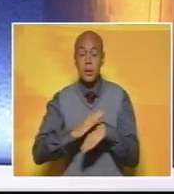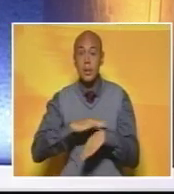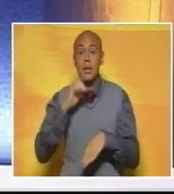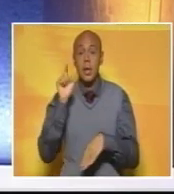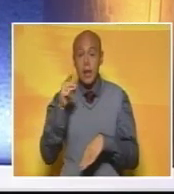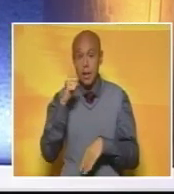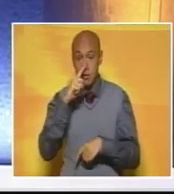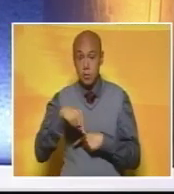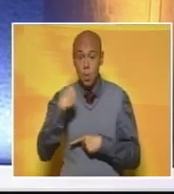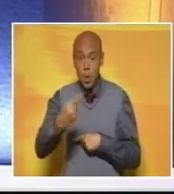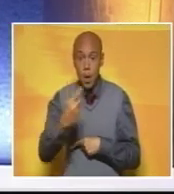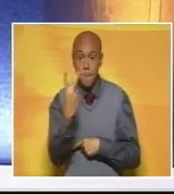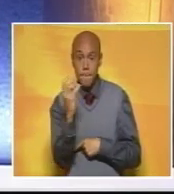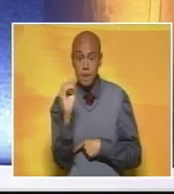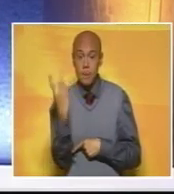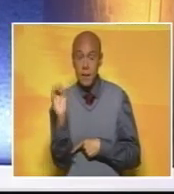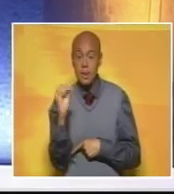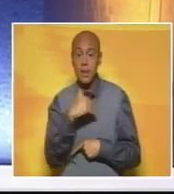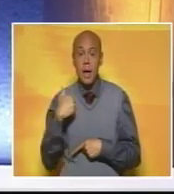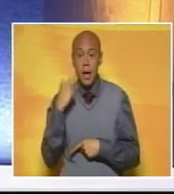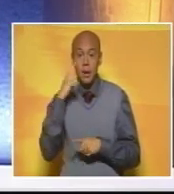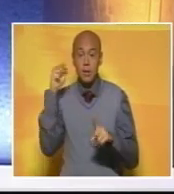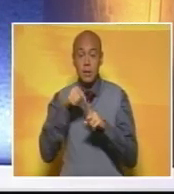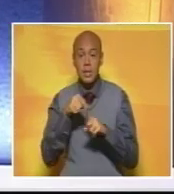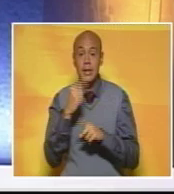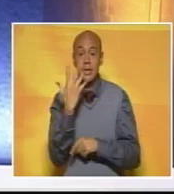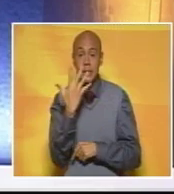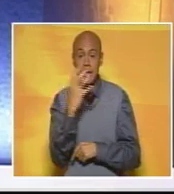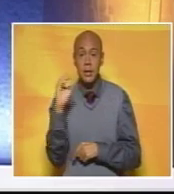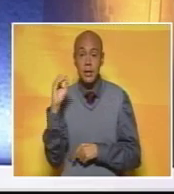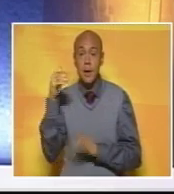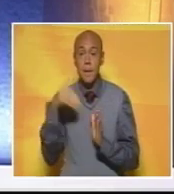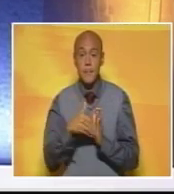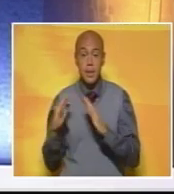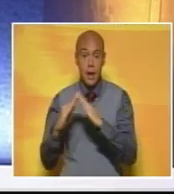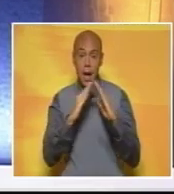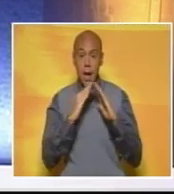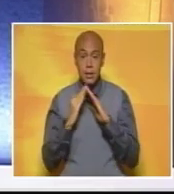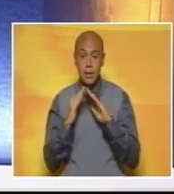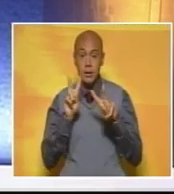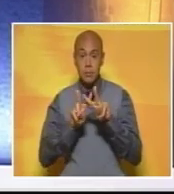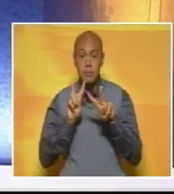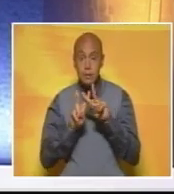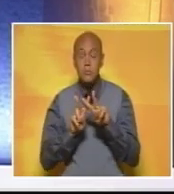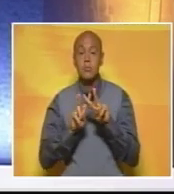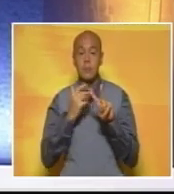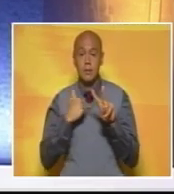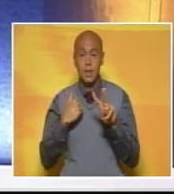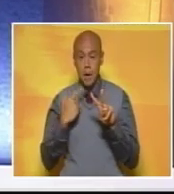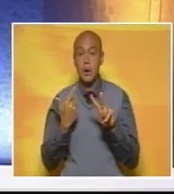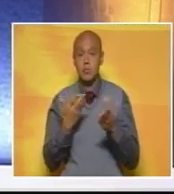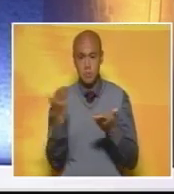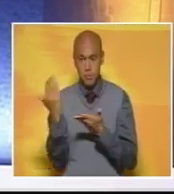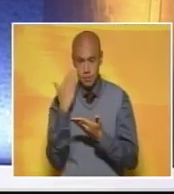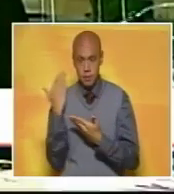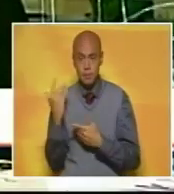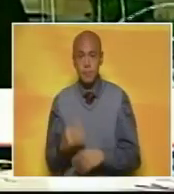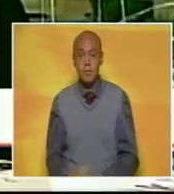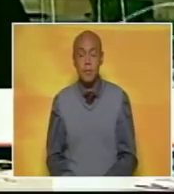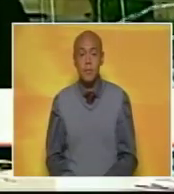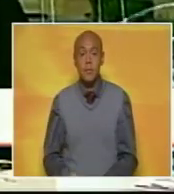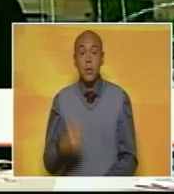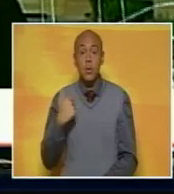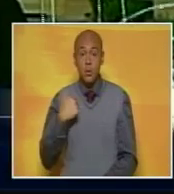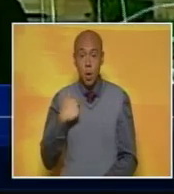año 2020 se mantendrá la meta de construir 500.000 viviendas para los venezolanos a través de la Gran Misión Vivienda Venezuela.